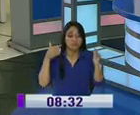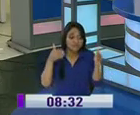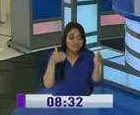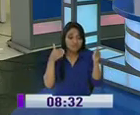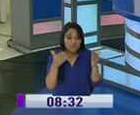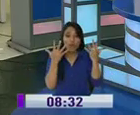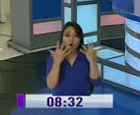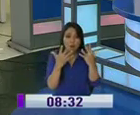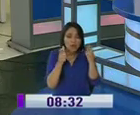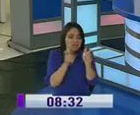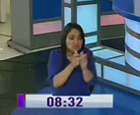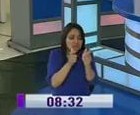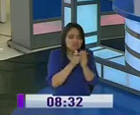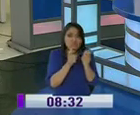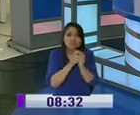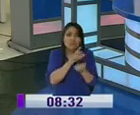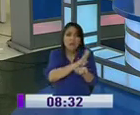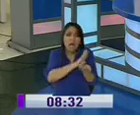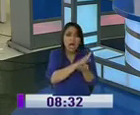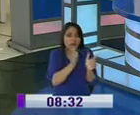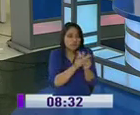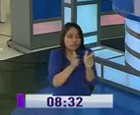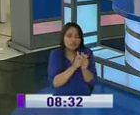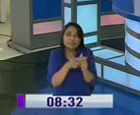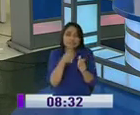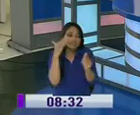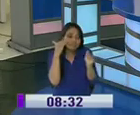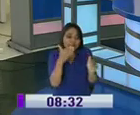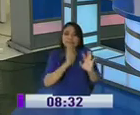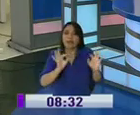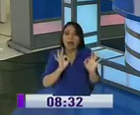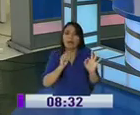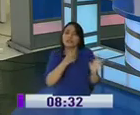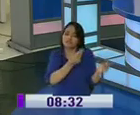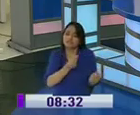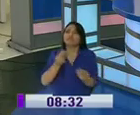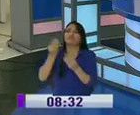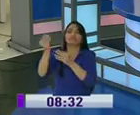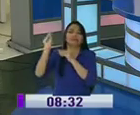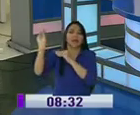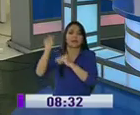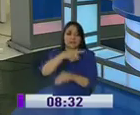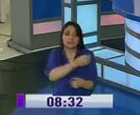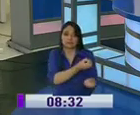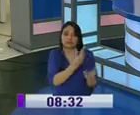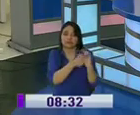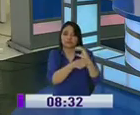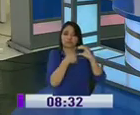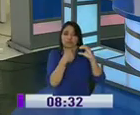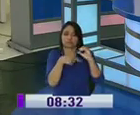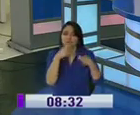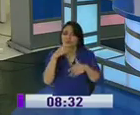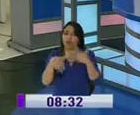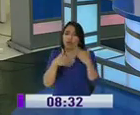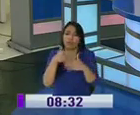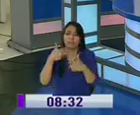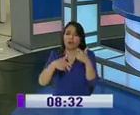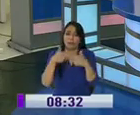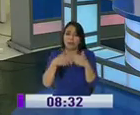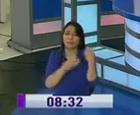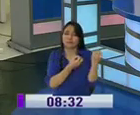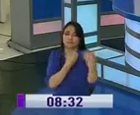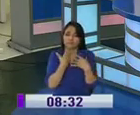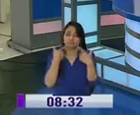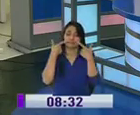algunos problemitas en barrios, sobre todo periféricos, así que por favor háganos llegar las novedades que ustedes ustedes tienen, todos los problemas que tengan, la